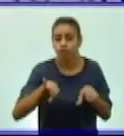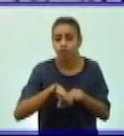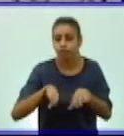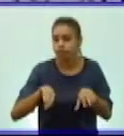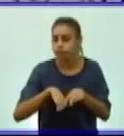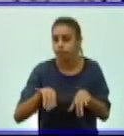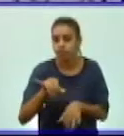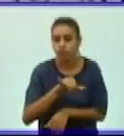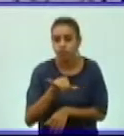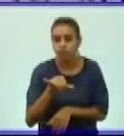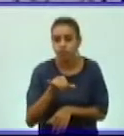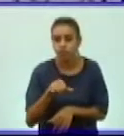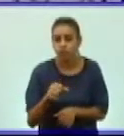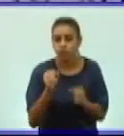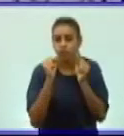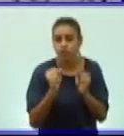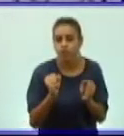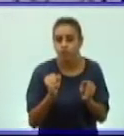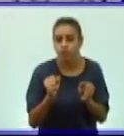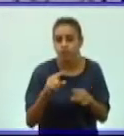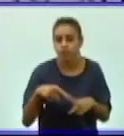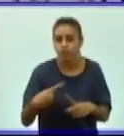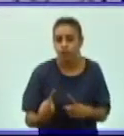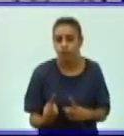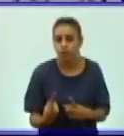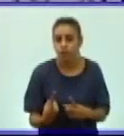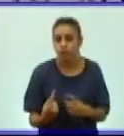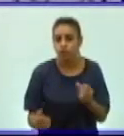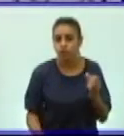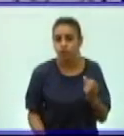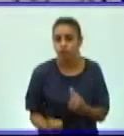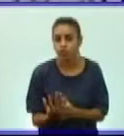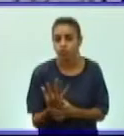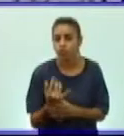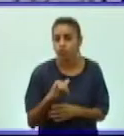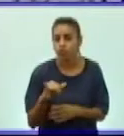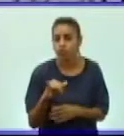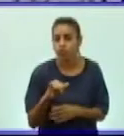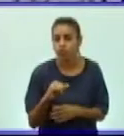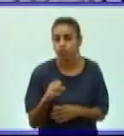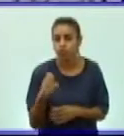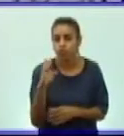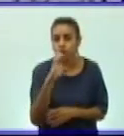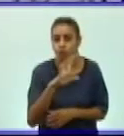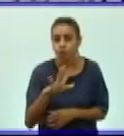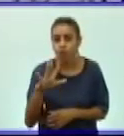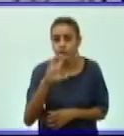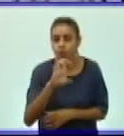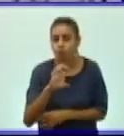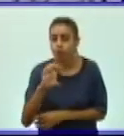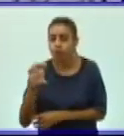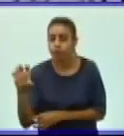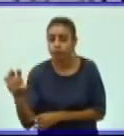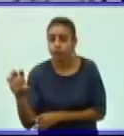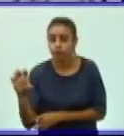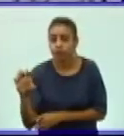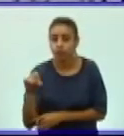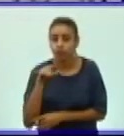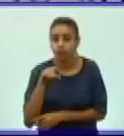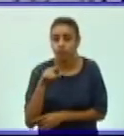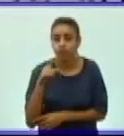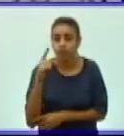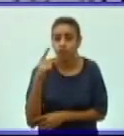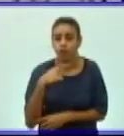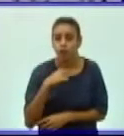de una manera muy abrupta. Por tanto, van a surgir también como en Europa del Este. Esto fue un proceso que trajo como resultado que algunos